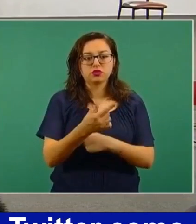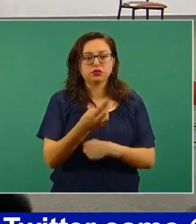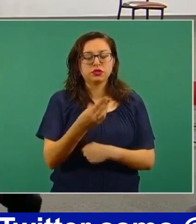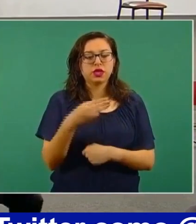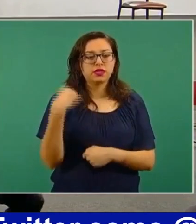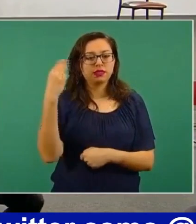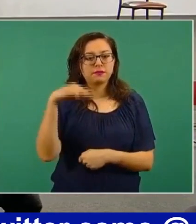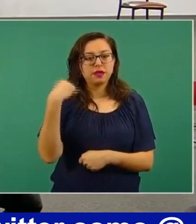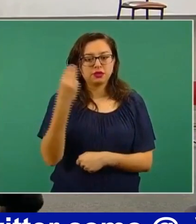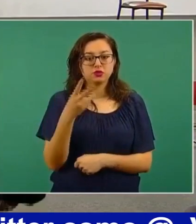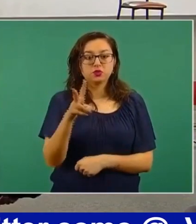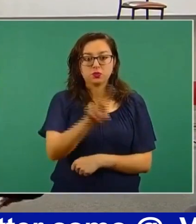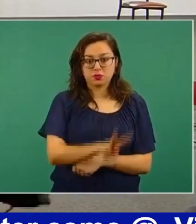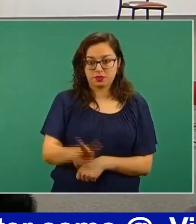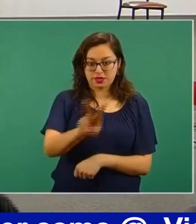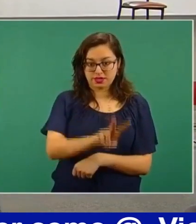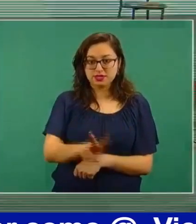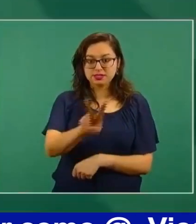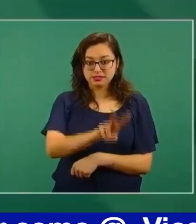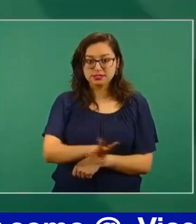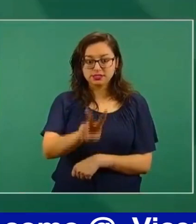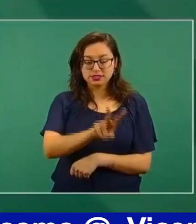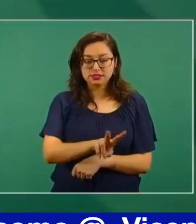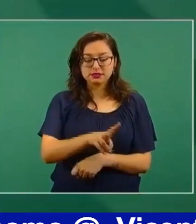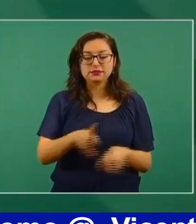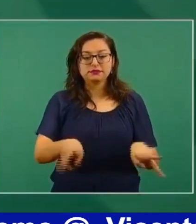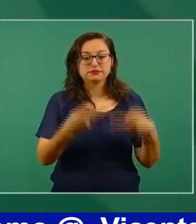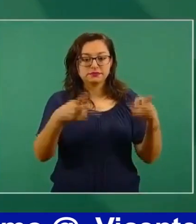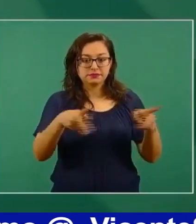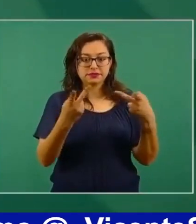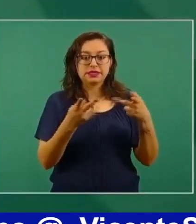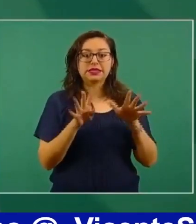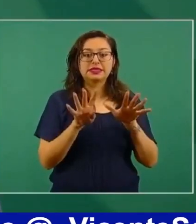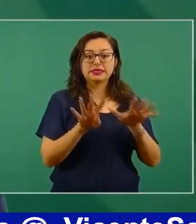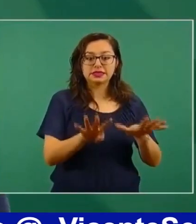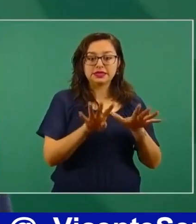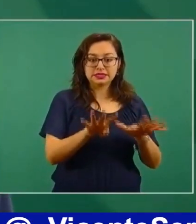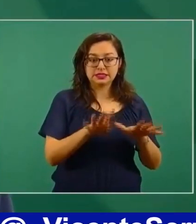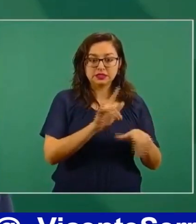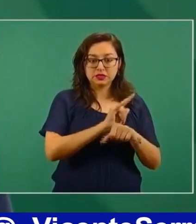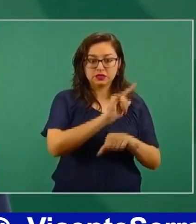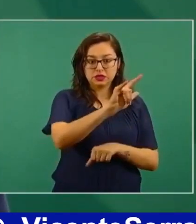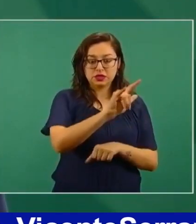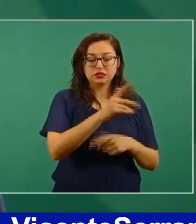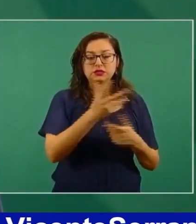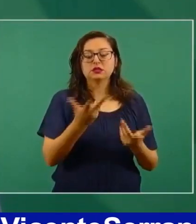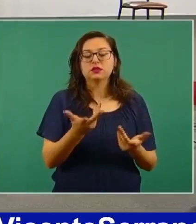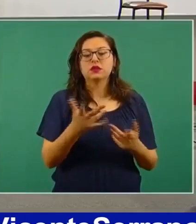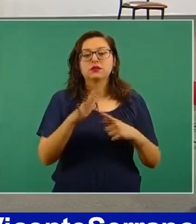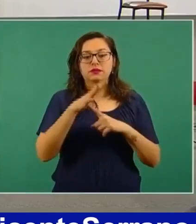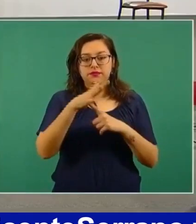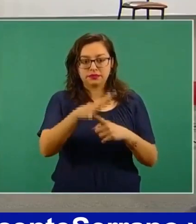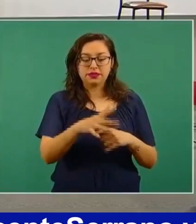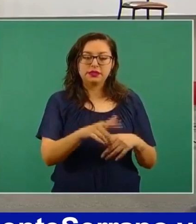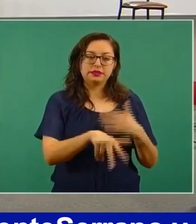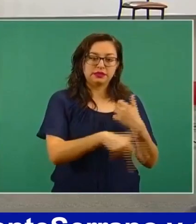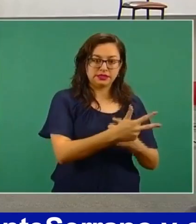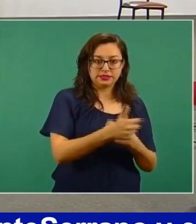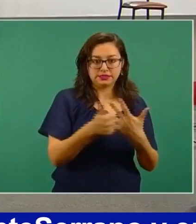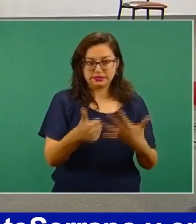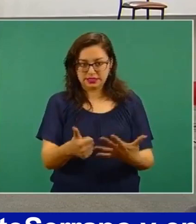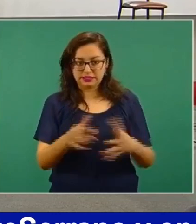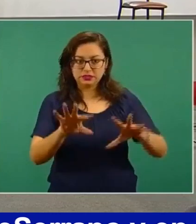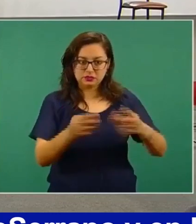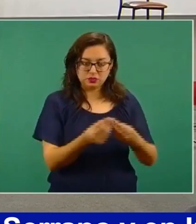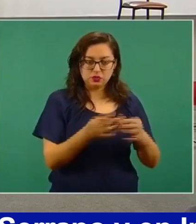que es viernes, y se estarán vendiendo 19 aeronaves, 3 helicópteros y 6 aviones. Es importante mencionar